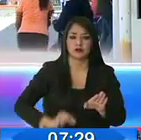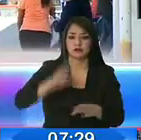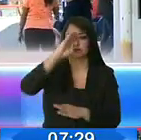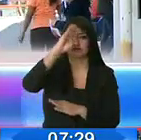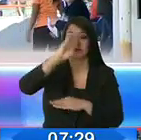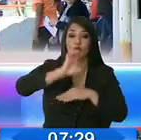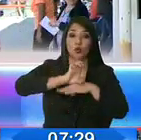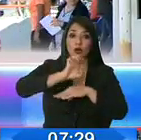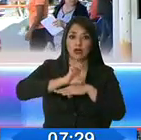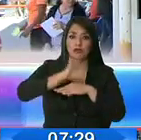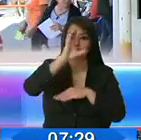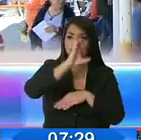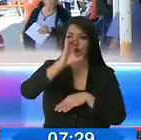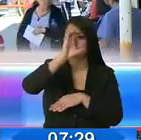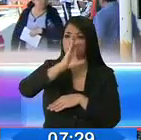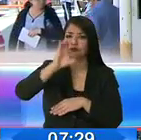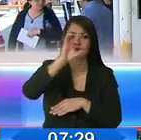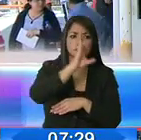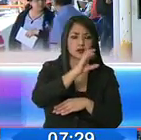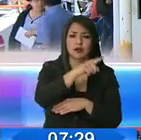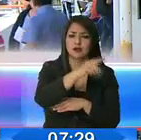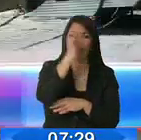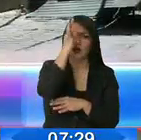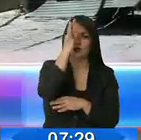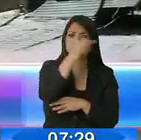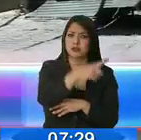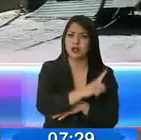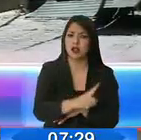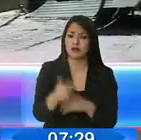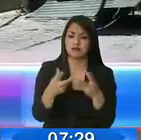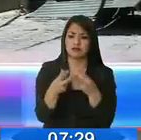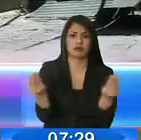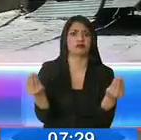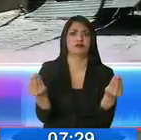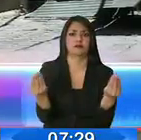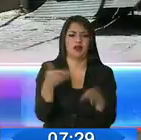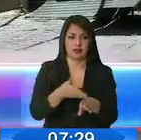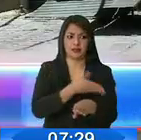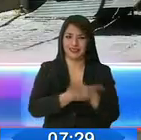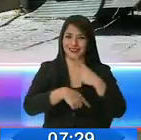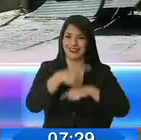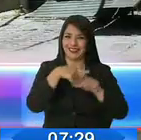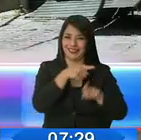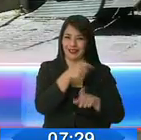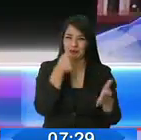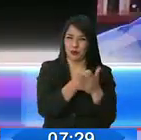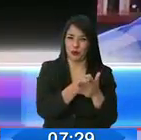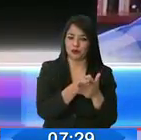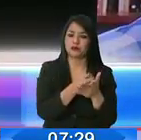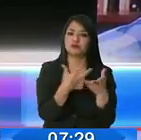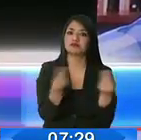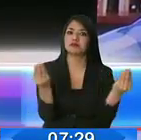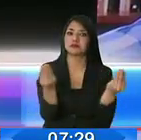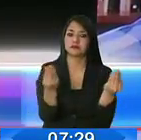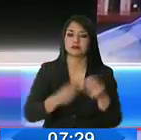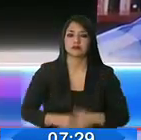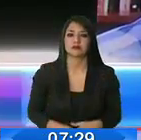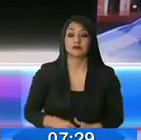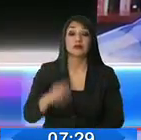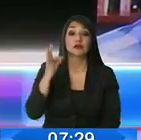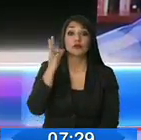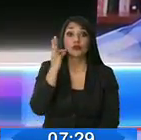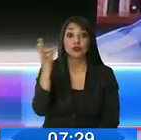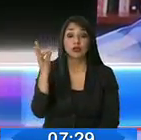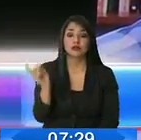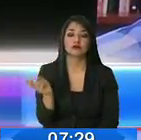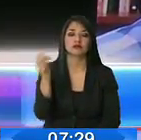ecuatoriana intentaba ubicarla, desapareció de la casa de salud, donde se recuperaba de las heridas del accidente. Ella está dispuesta a comparecer